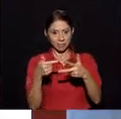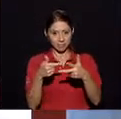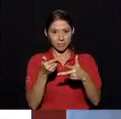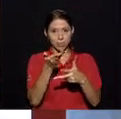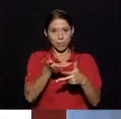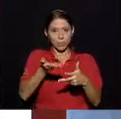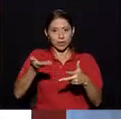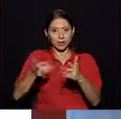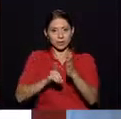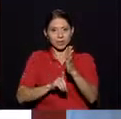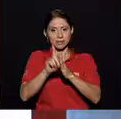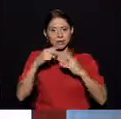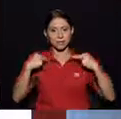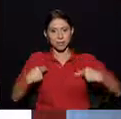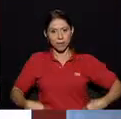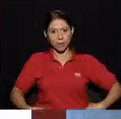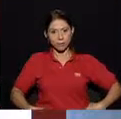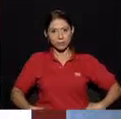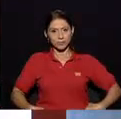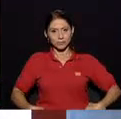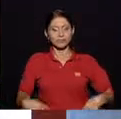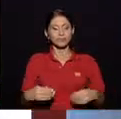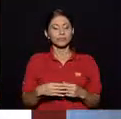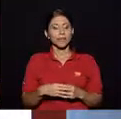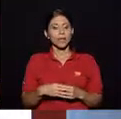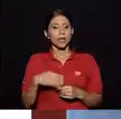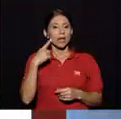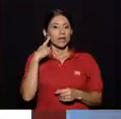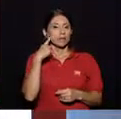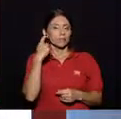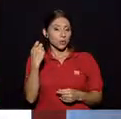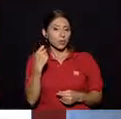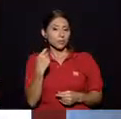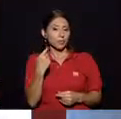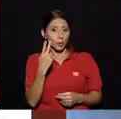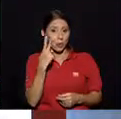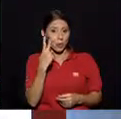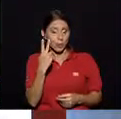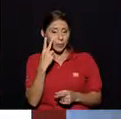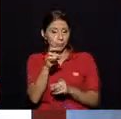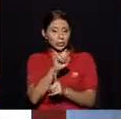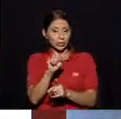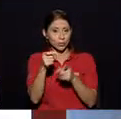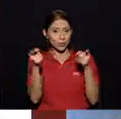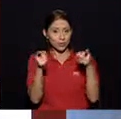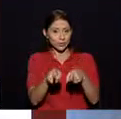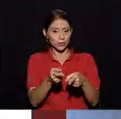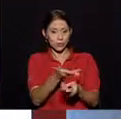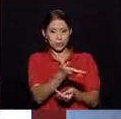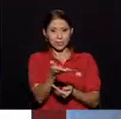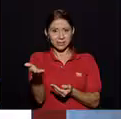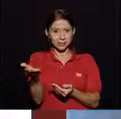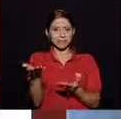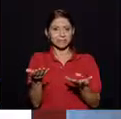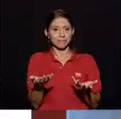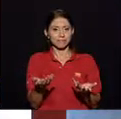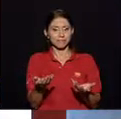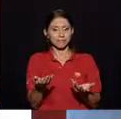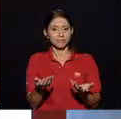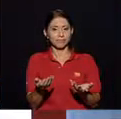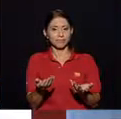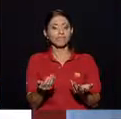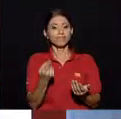componentes del desarrollo humano. Digo esto porque cuando vemos en qué circunstancias se han dado algunos de estos